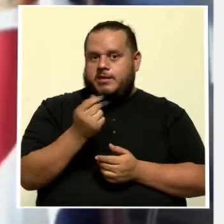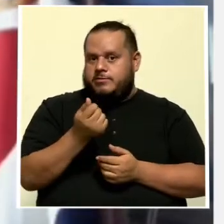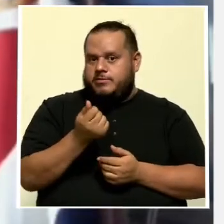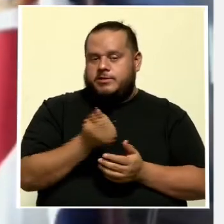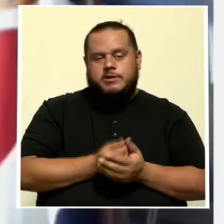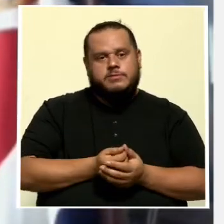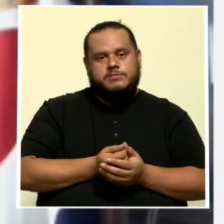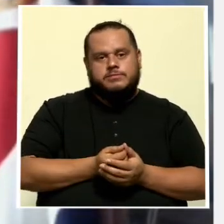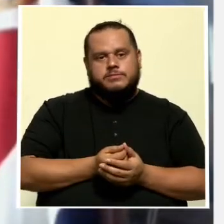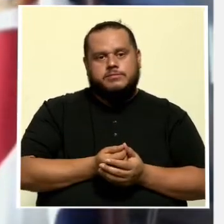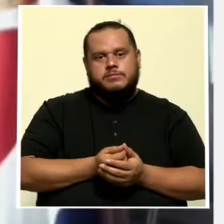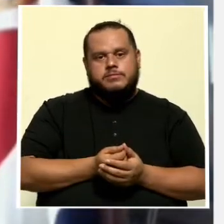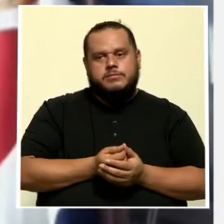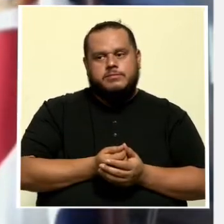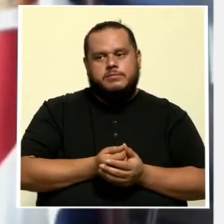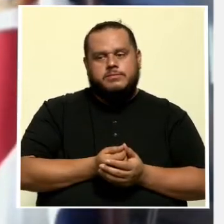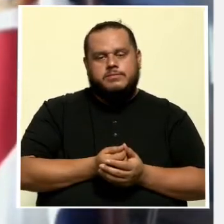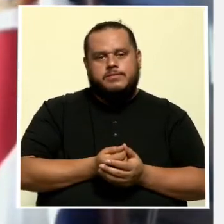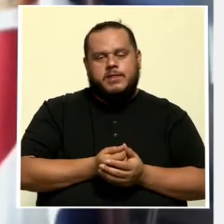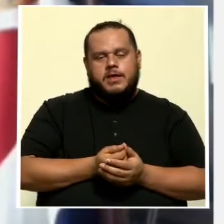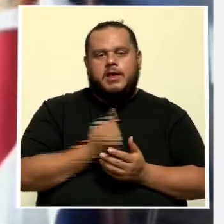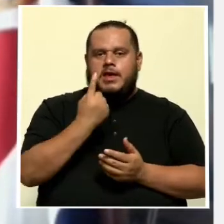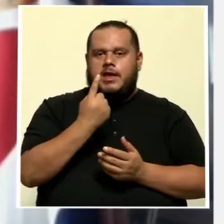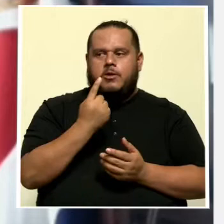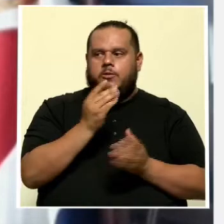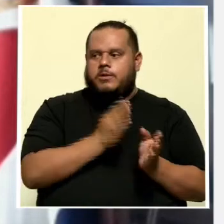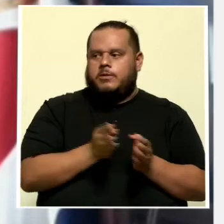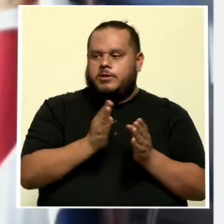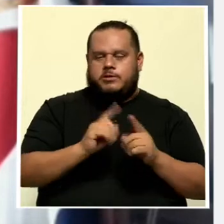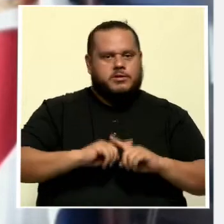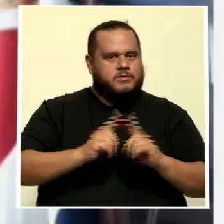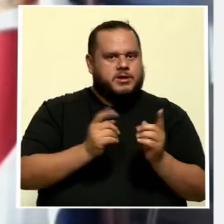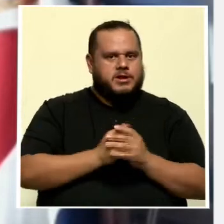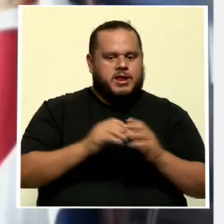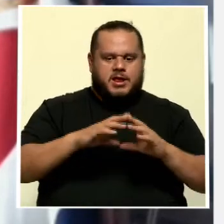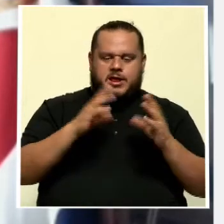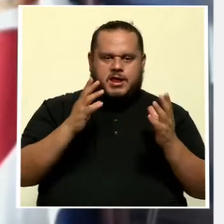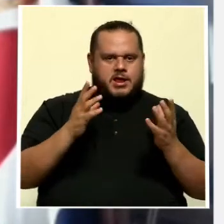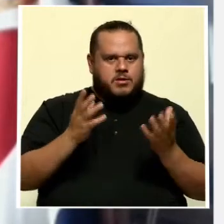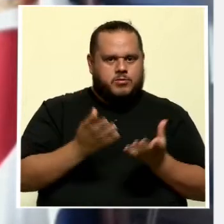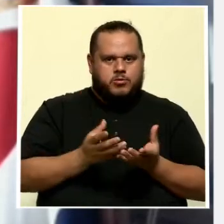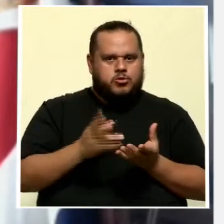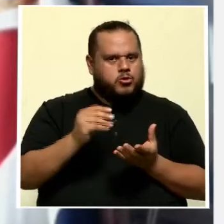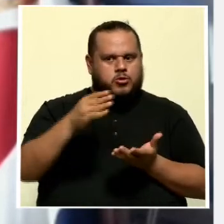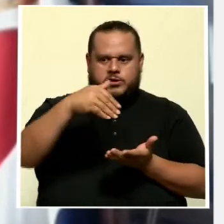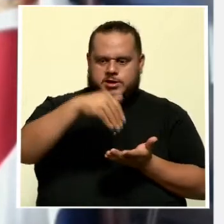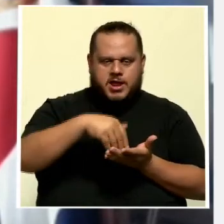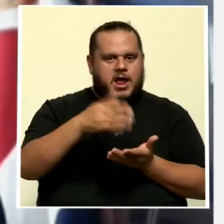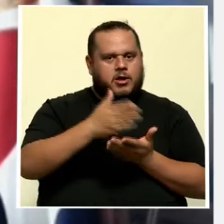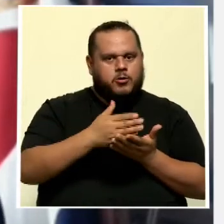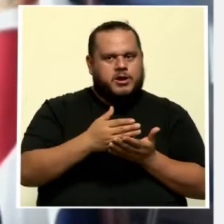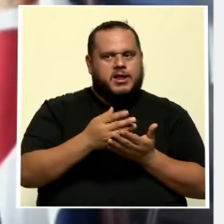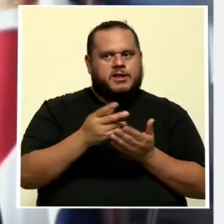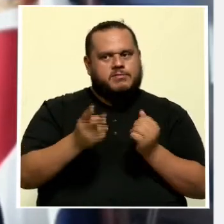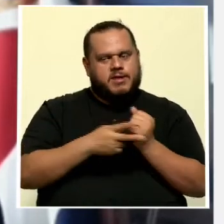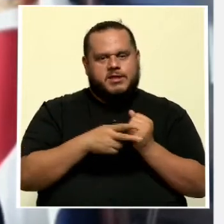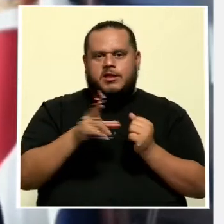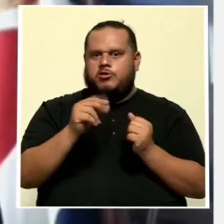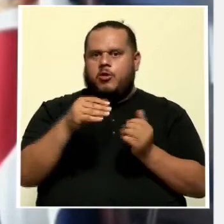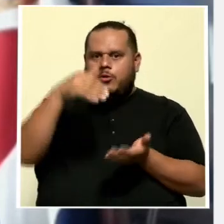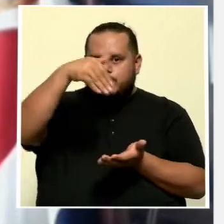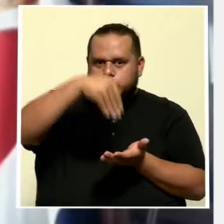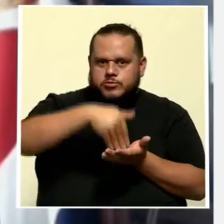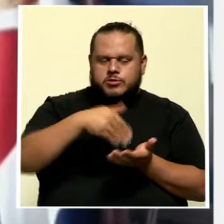¿verdad? En una organización diferente, muy descentralizada, en algunos casos muy desconcentrada, permitiendo ahora